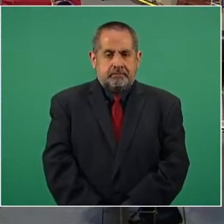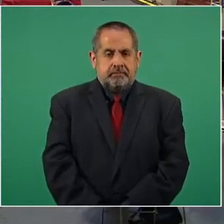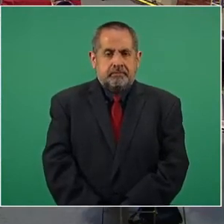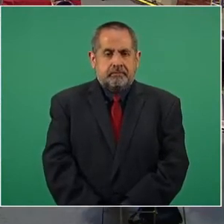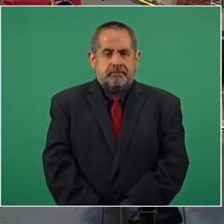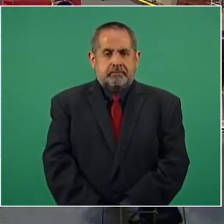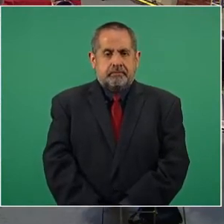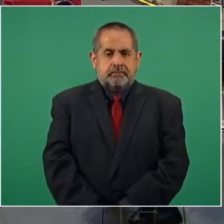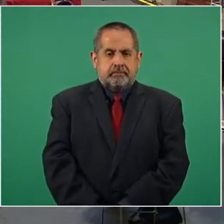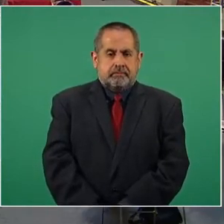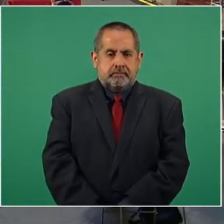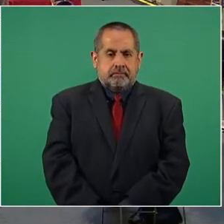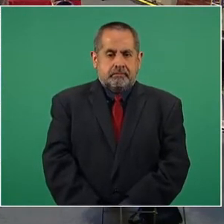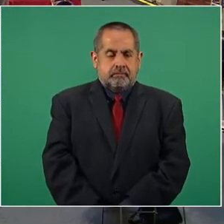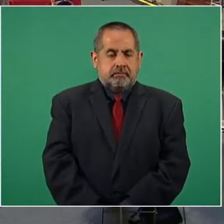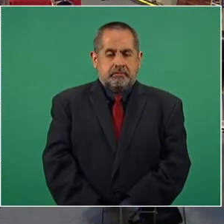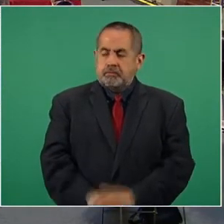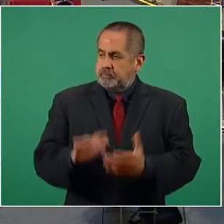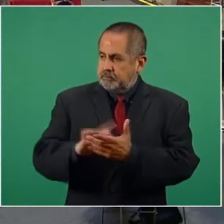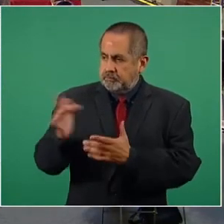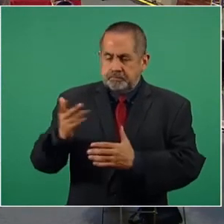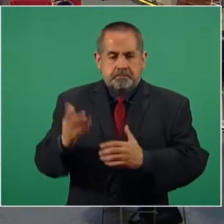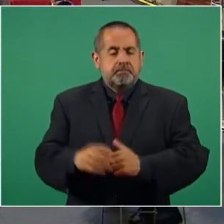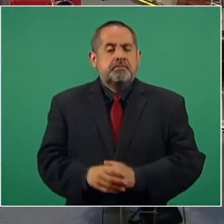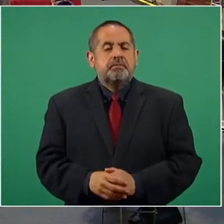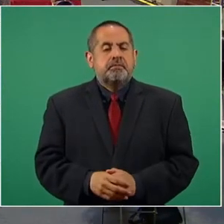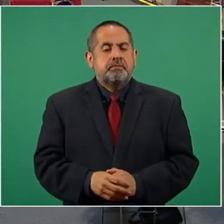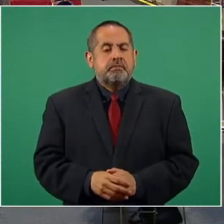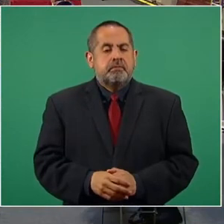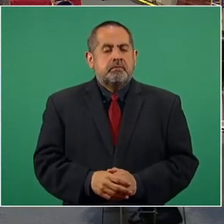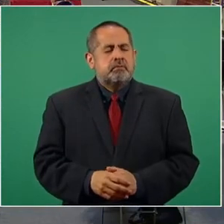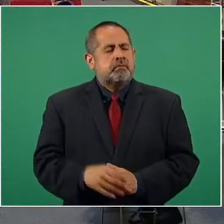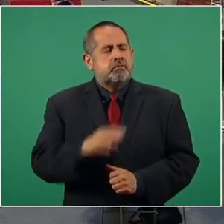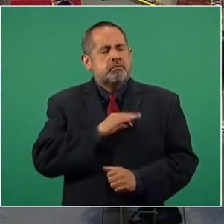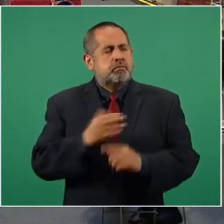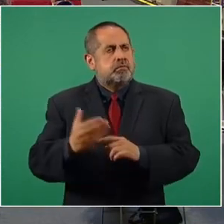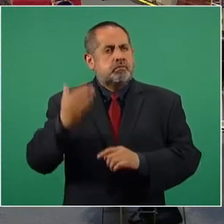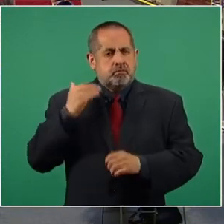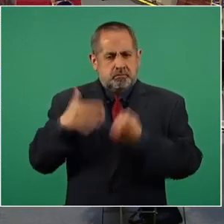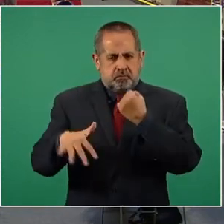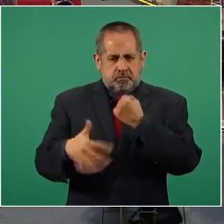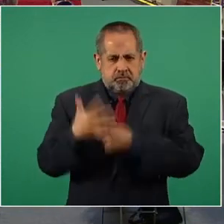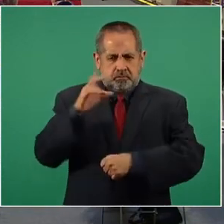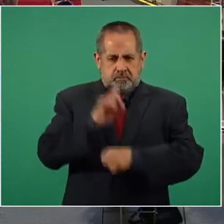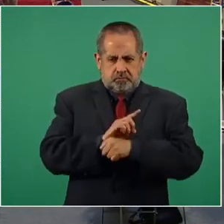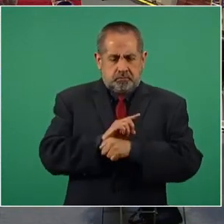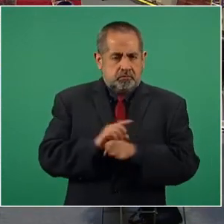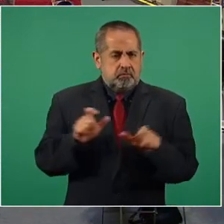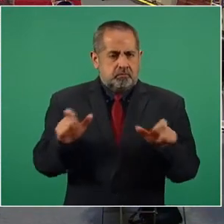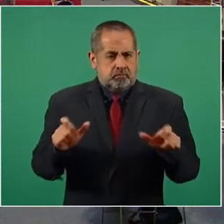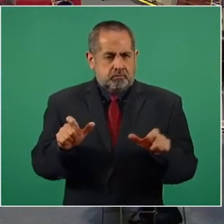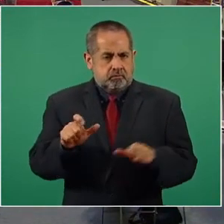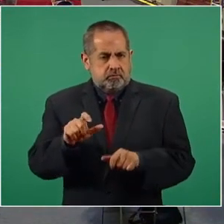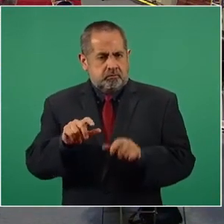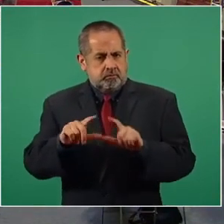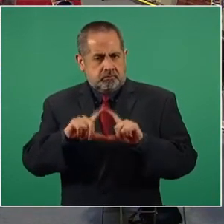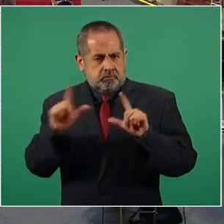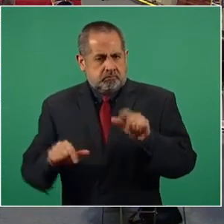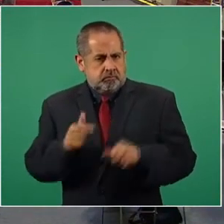Gracias, señor. Muchas gracias. Desde hace más o menos 15 días la Guardia Nacional ha estado